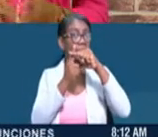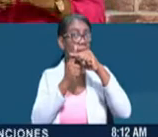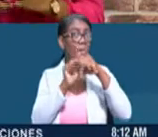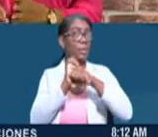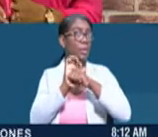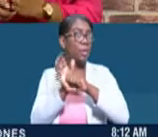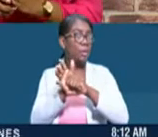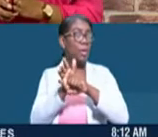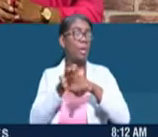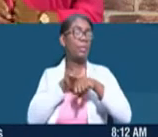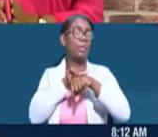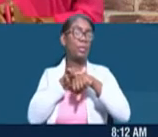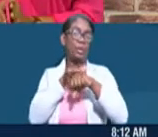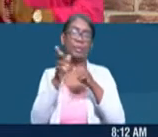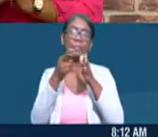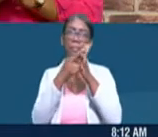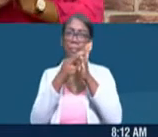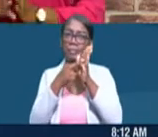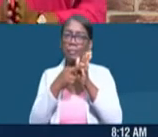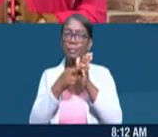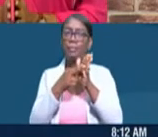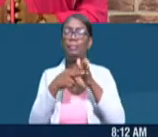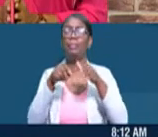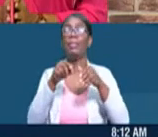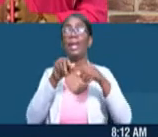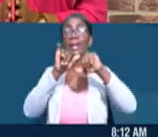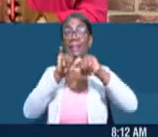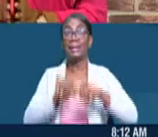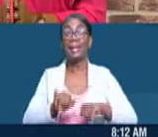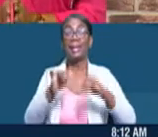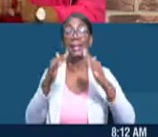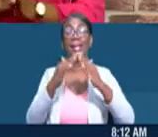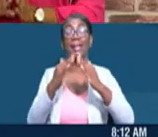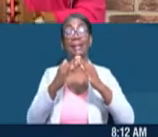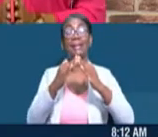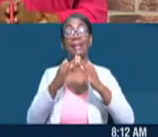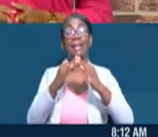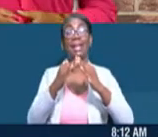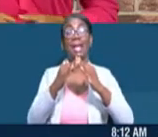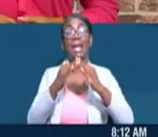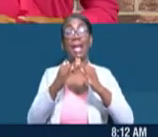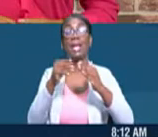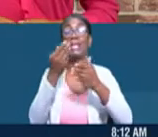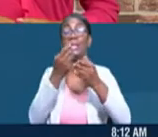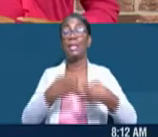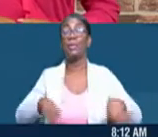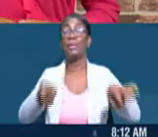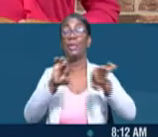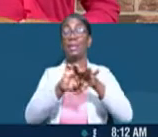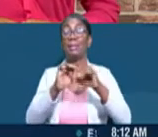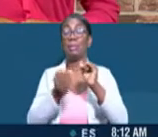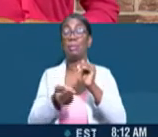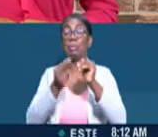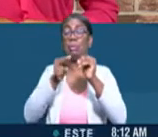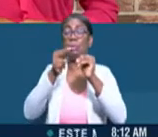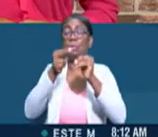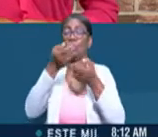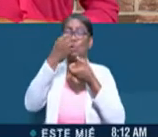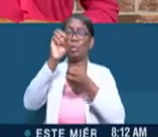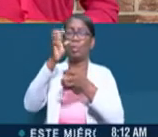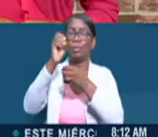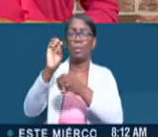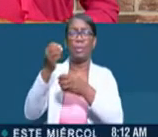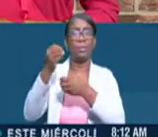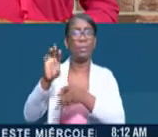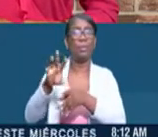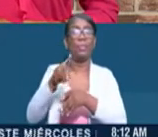que cumplan esa cuarentena, porque es importante tratar de combatir estos altos niveles de contagio que sin